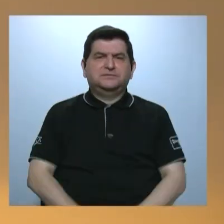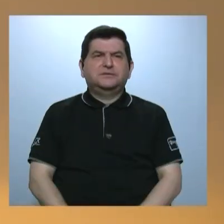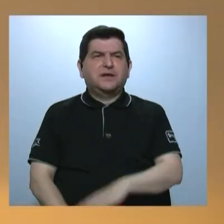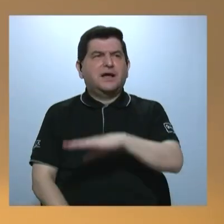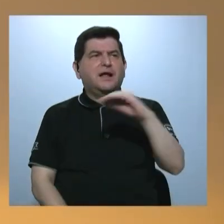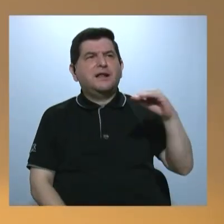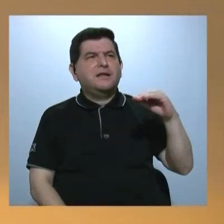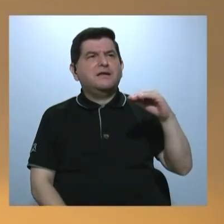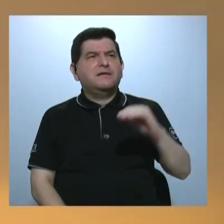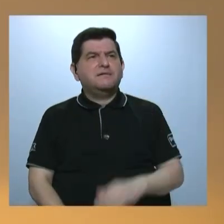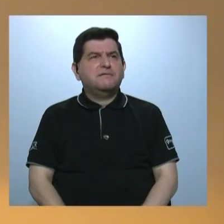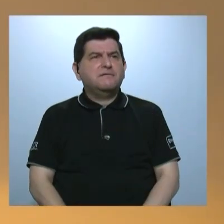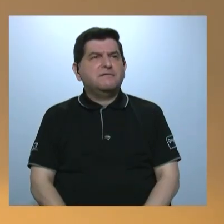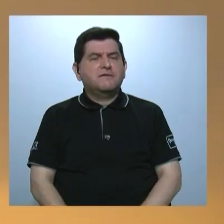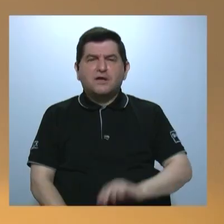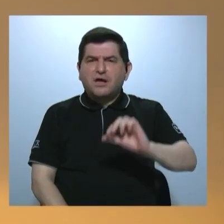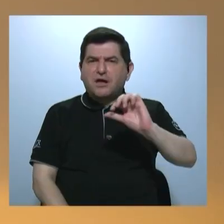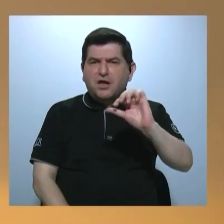en otro